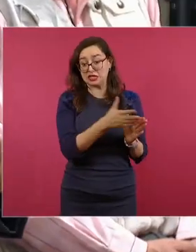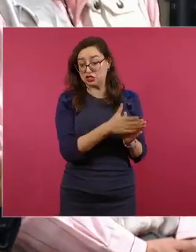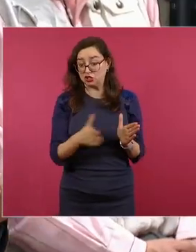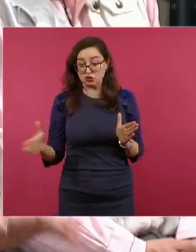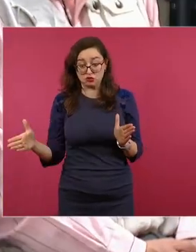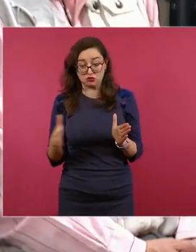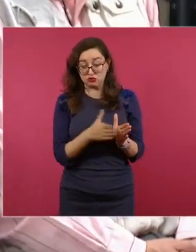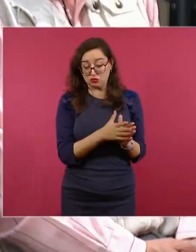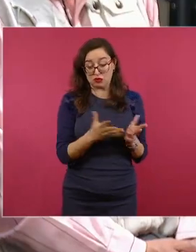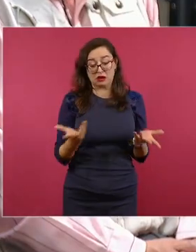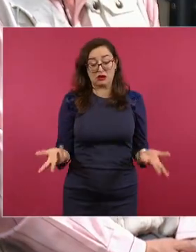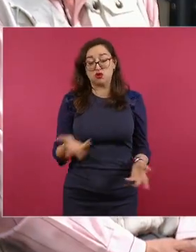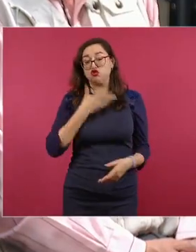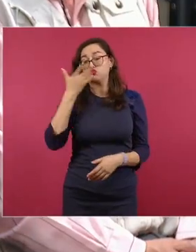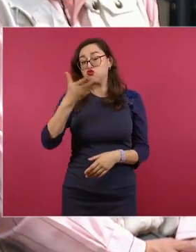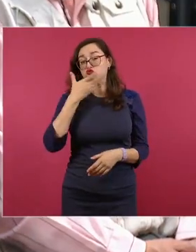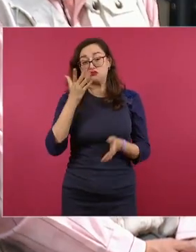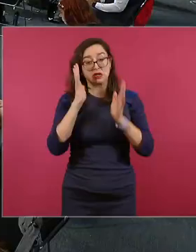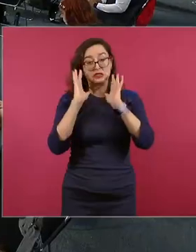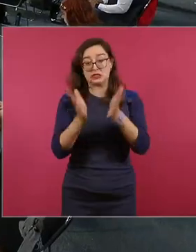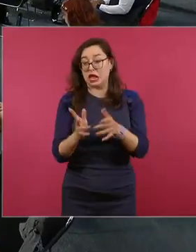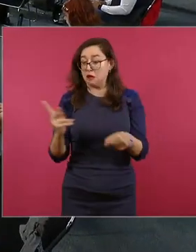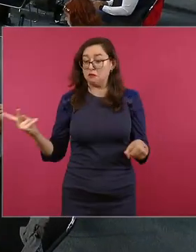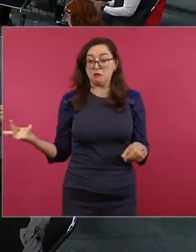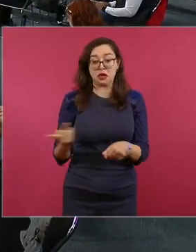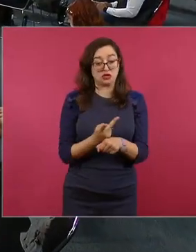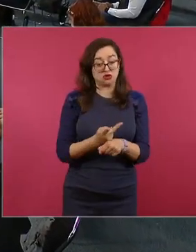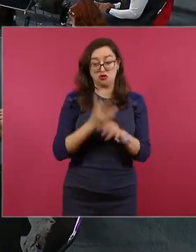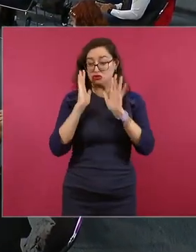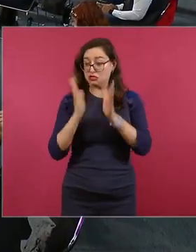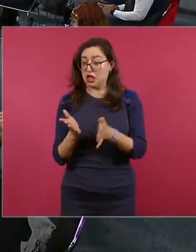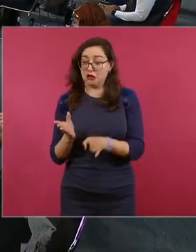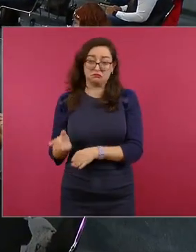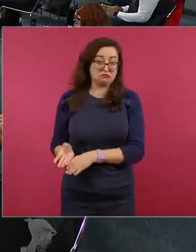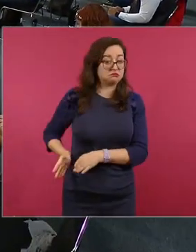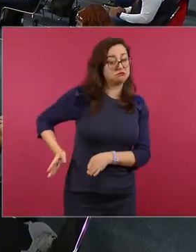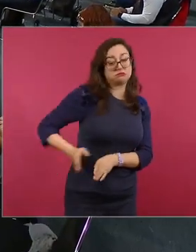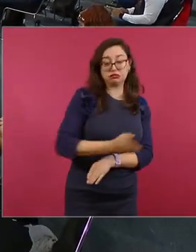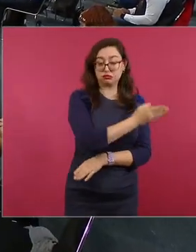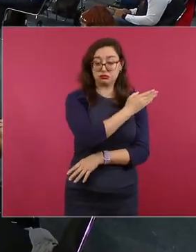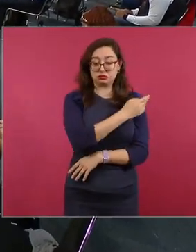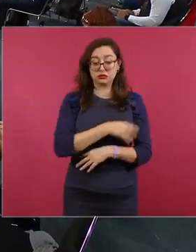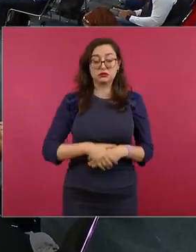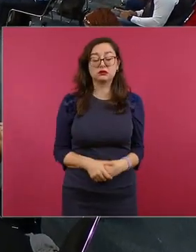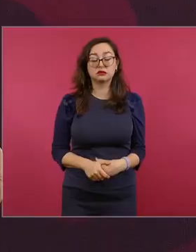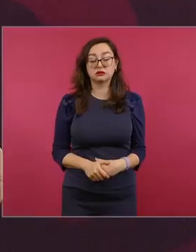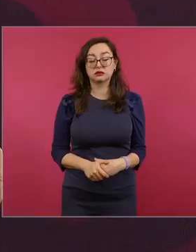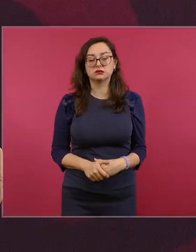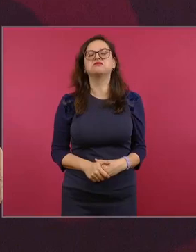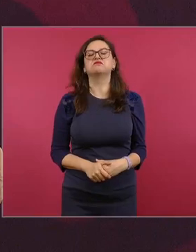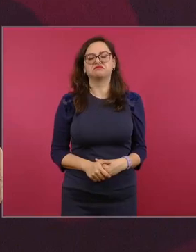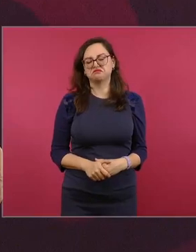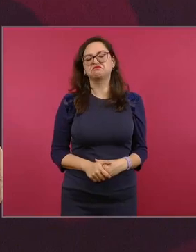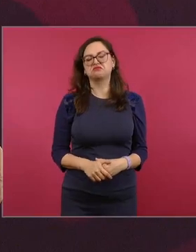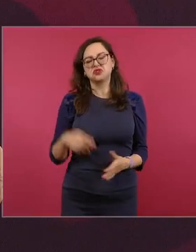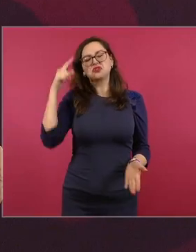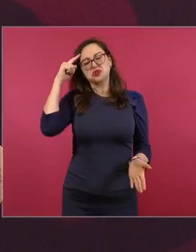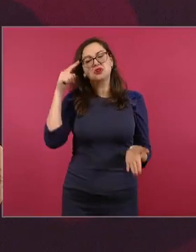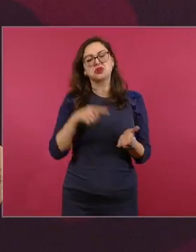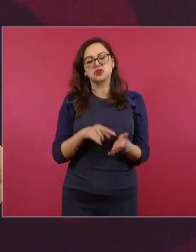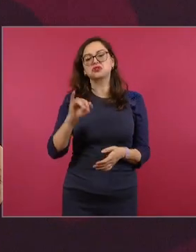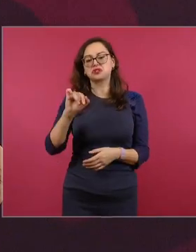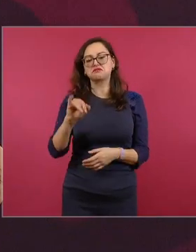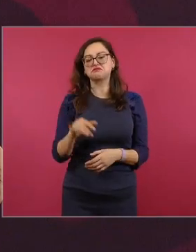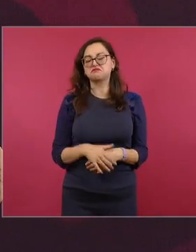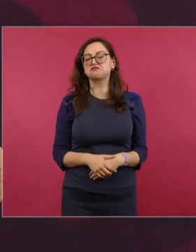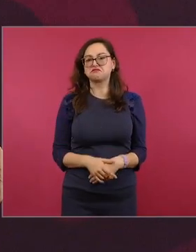quedó completamente en el pasado en este país. Yo creo que sí, yo creo que ya está superada esa etapa.